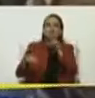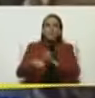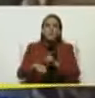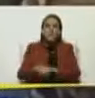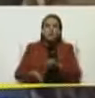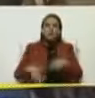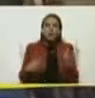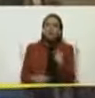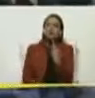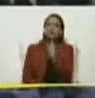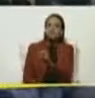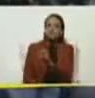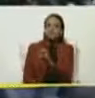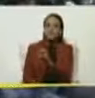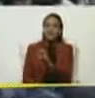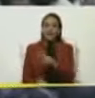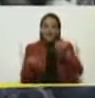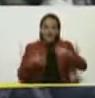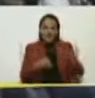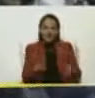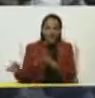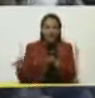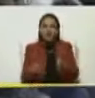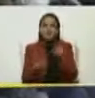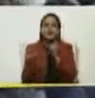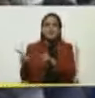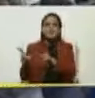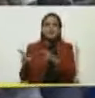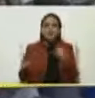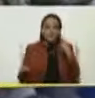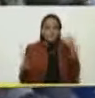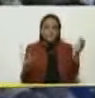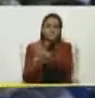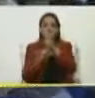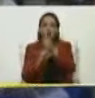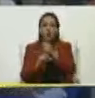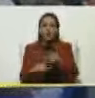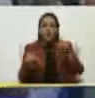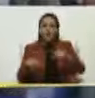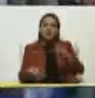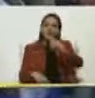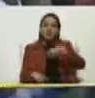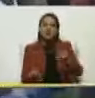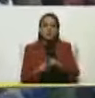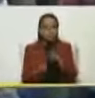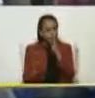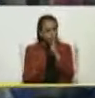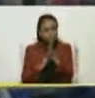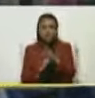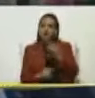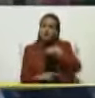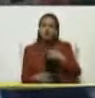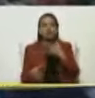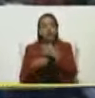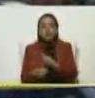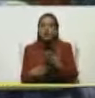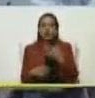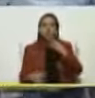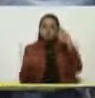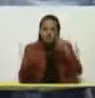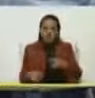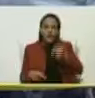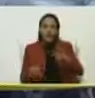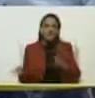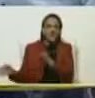dije, este es el camino. Y le dije a los muchachos, este es nuestro destino. Tengan la seguridad que este es el